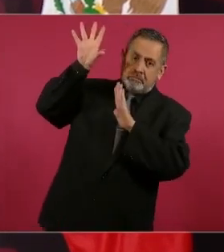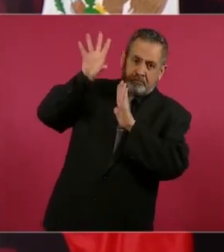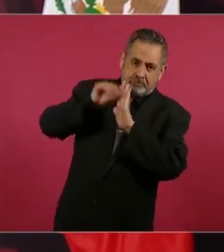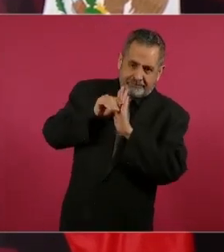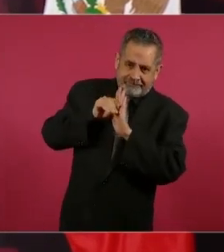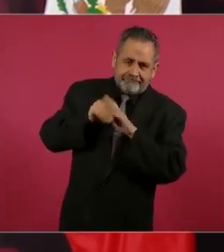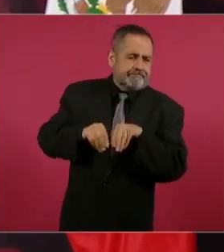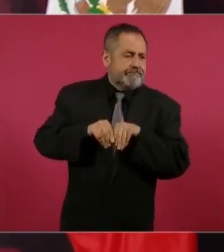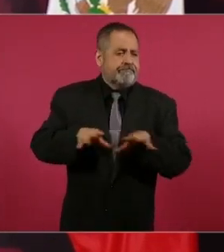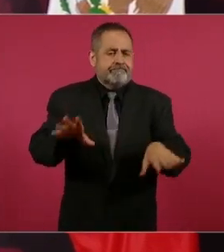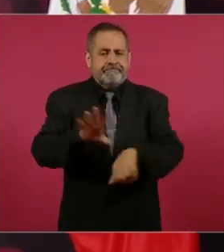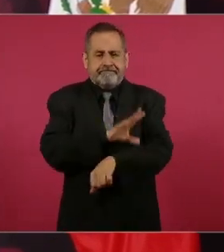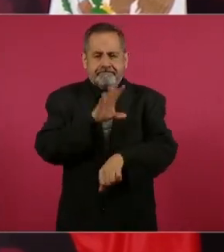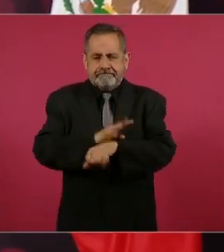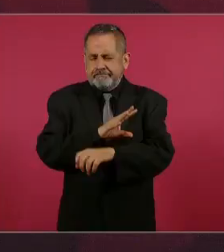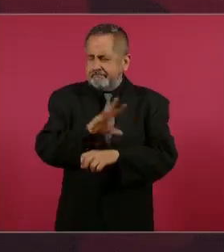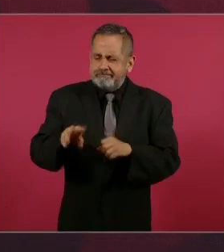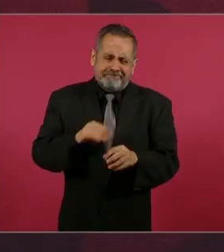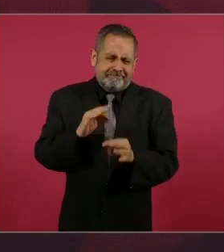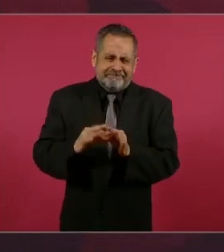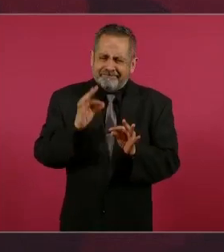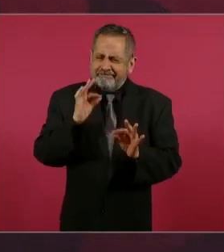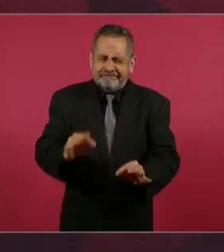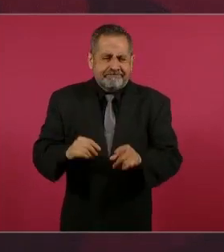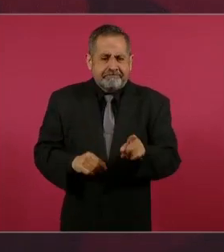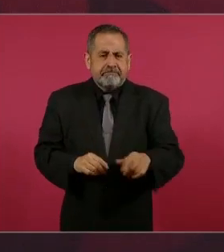con sol.